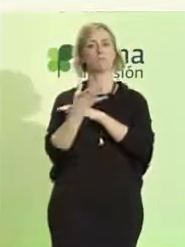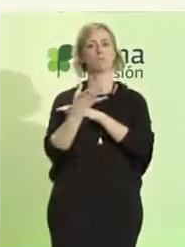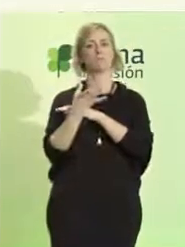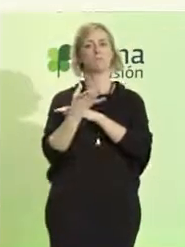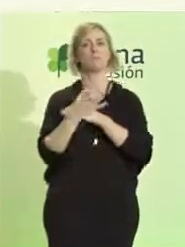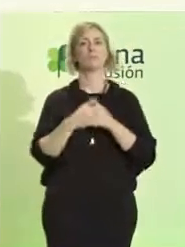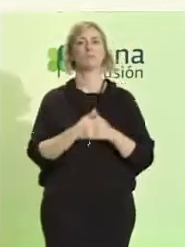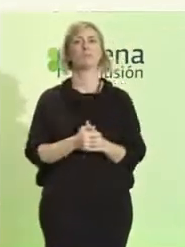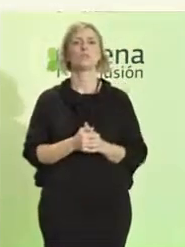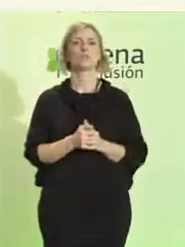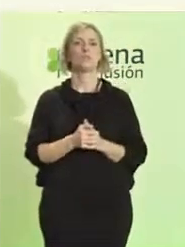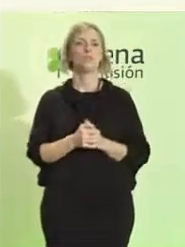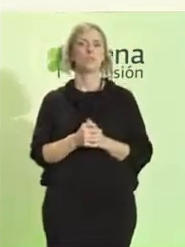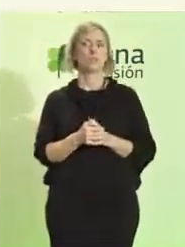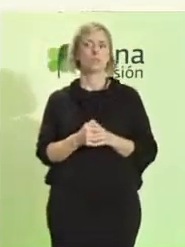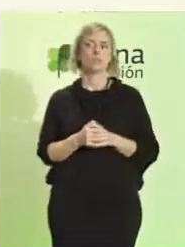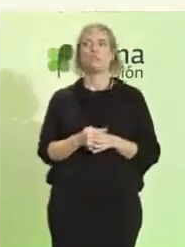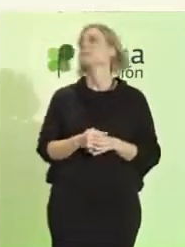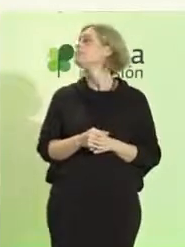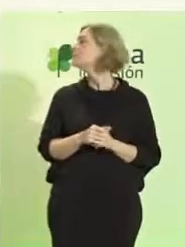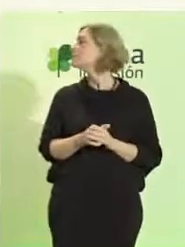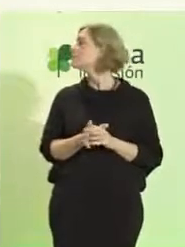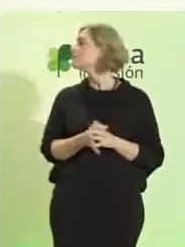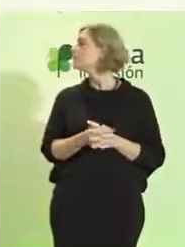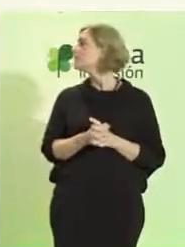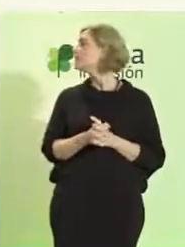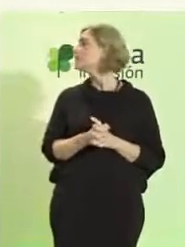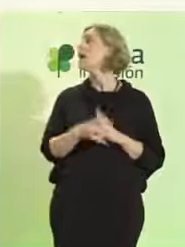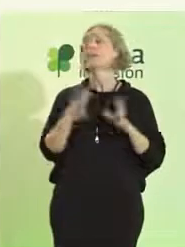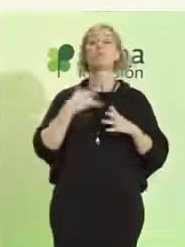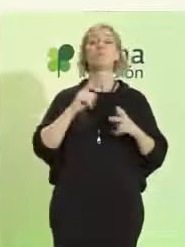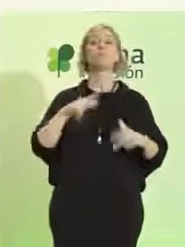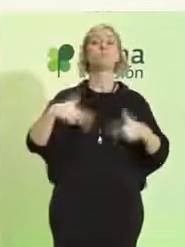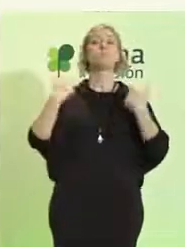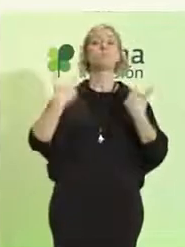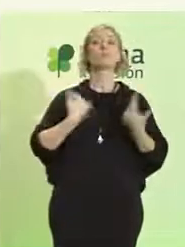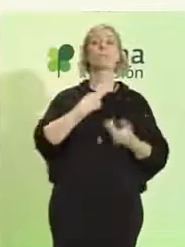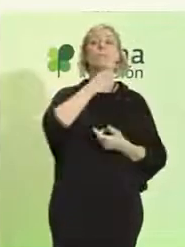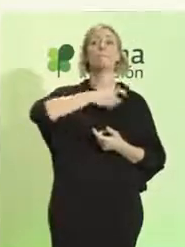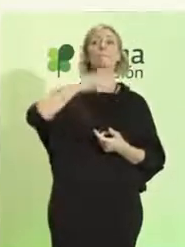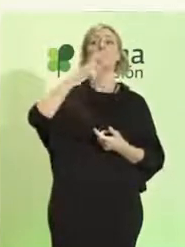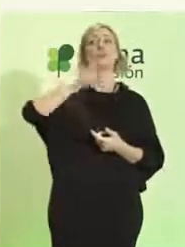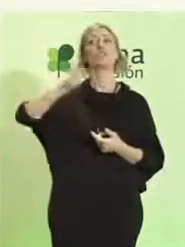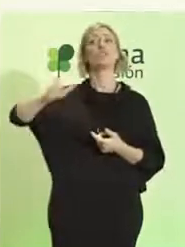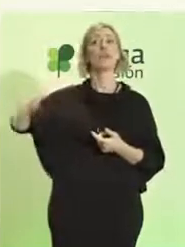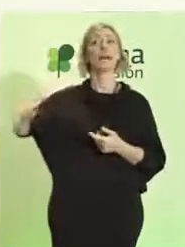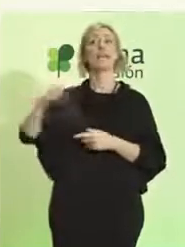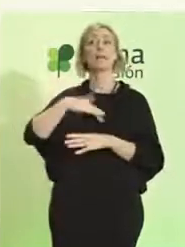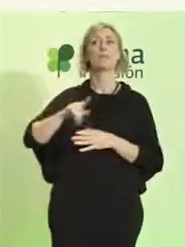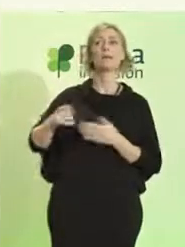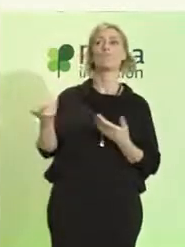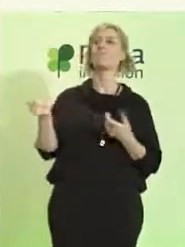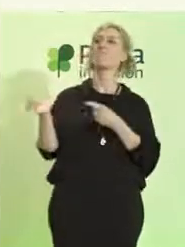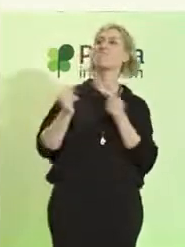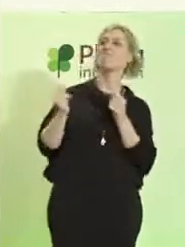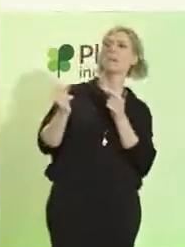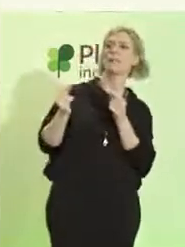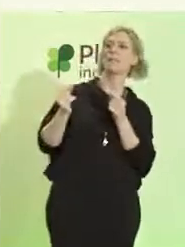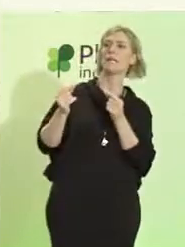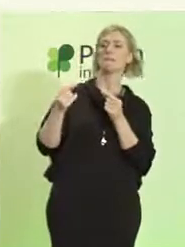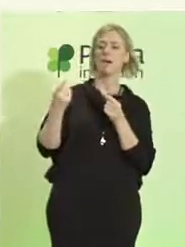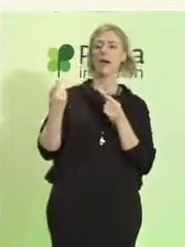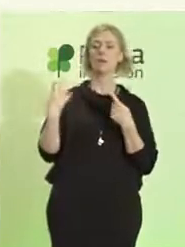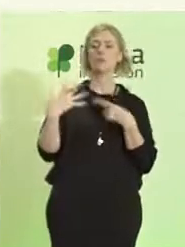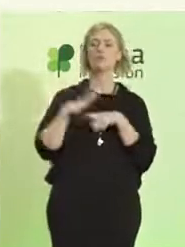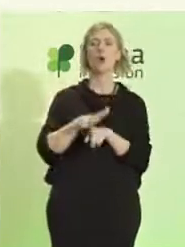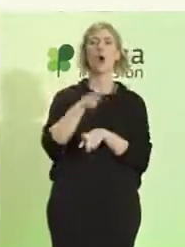no es textual y por tanto no tiene tantos sesgos, permite que las personas y que el debate que se construye ya sea más inclusivo, porque no todo